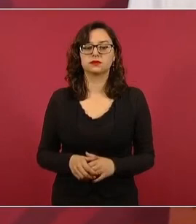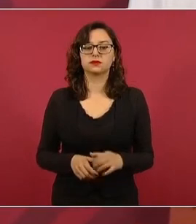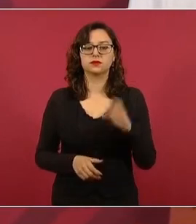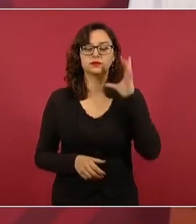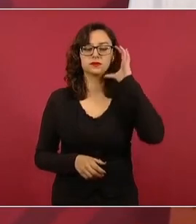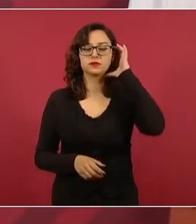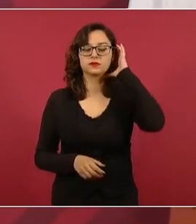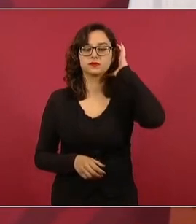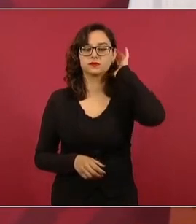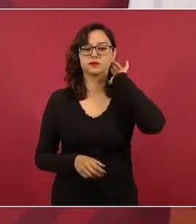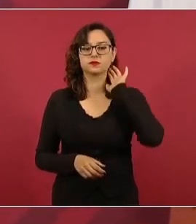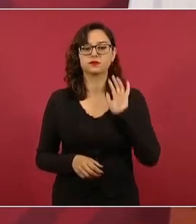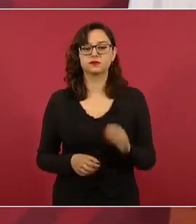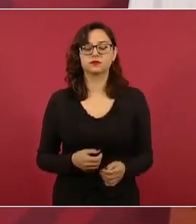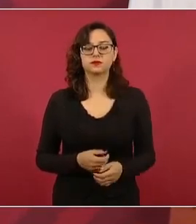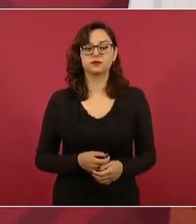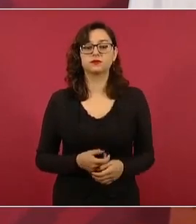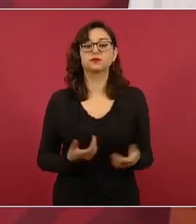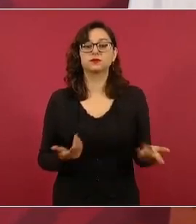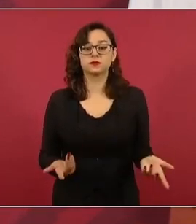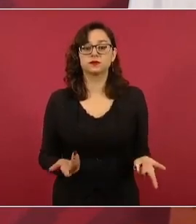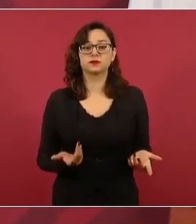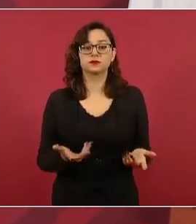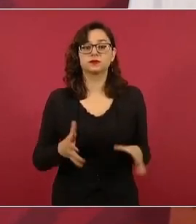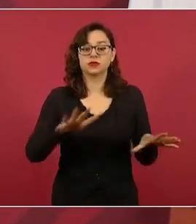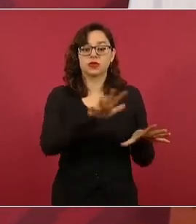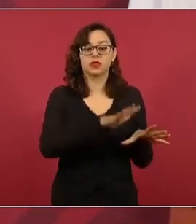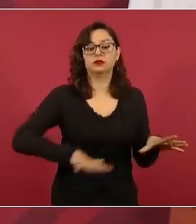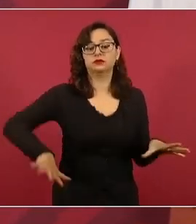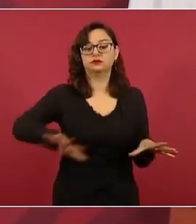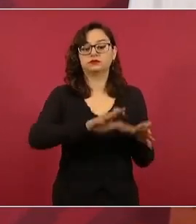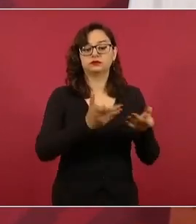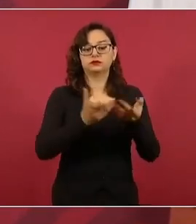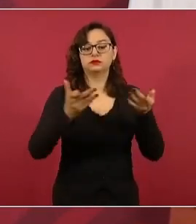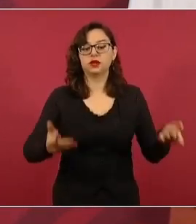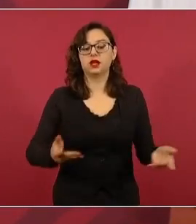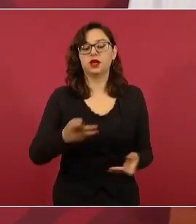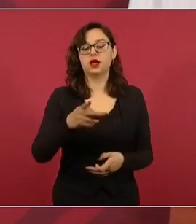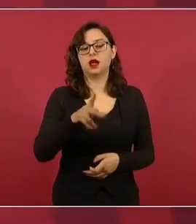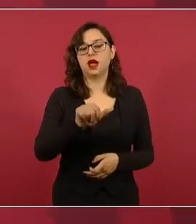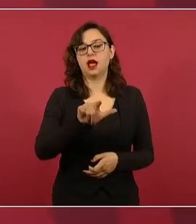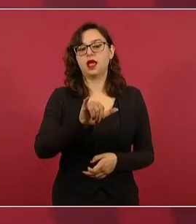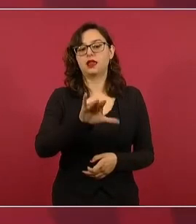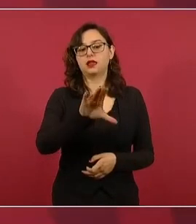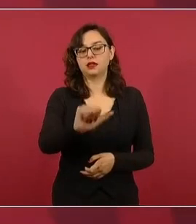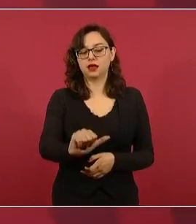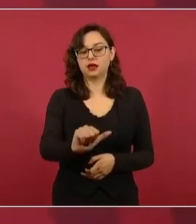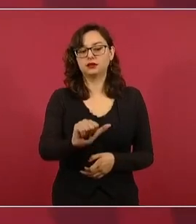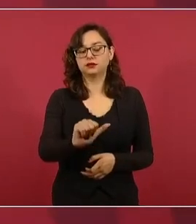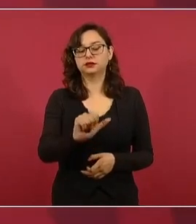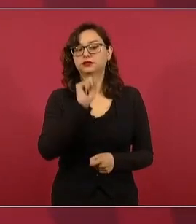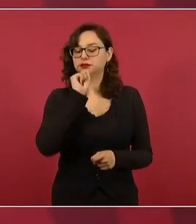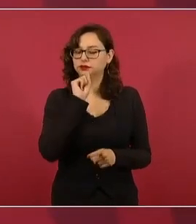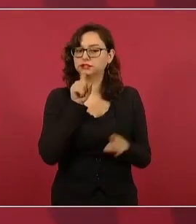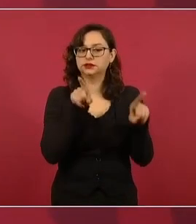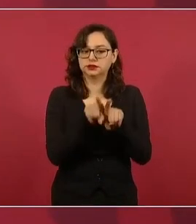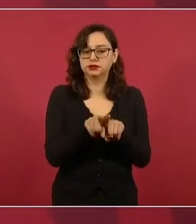Calica, pues también ya estamos buscando un acuerdo con ellos.